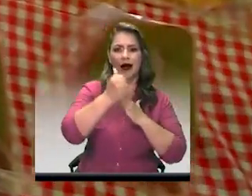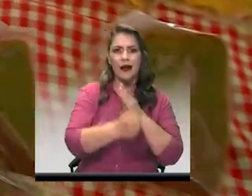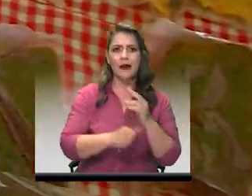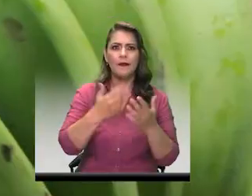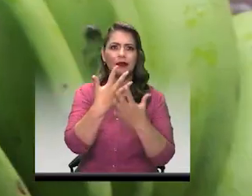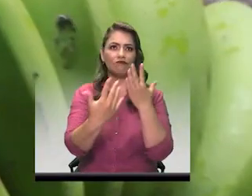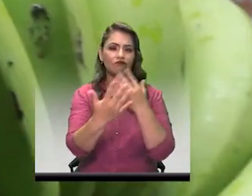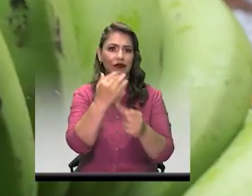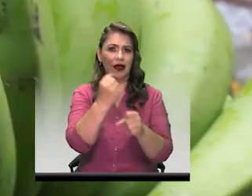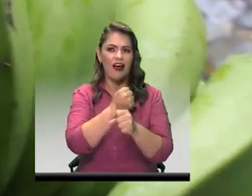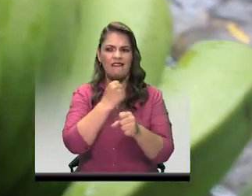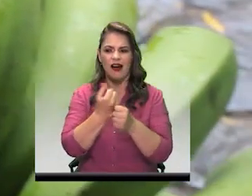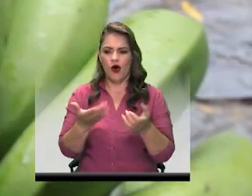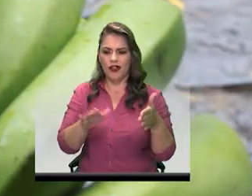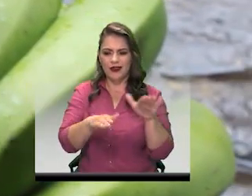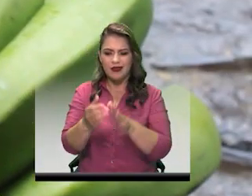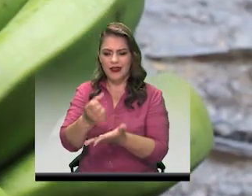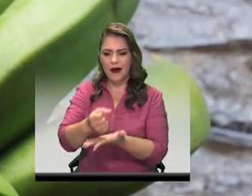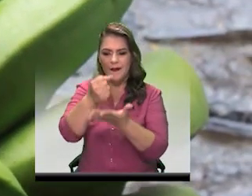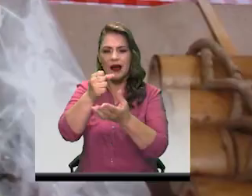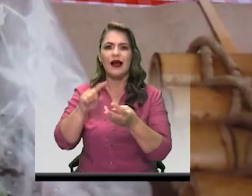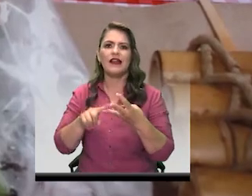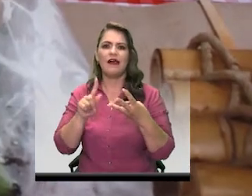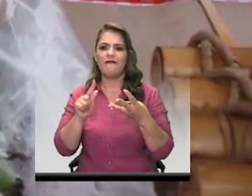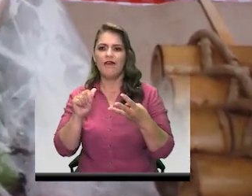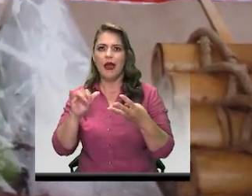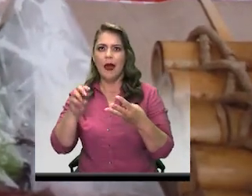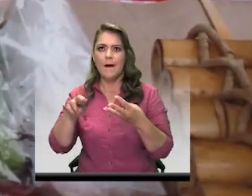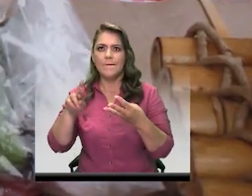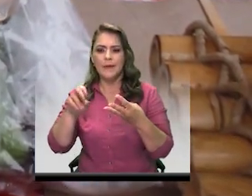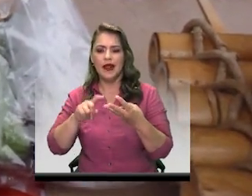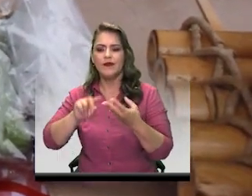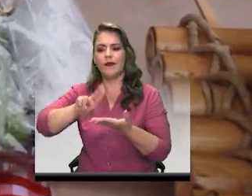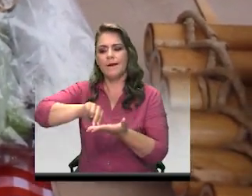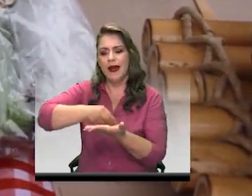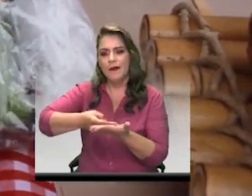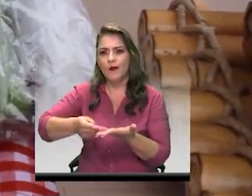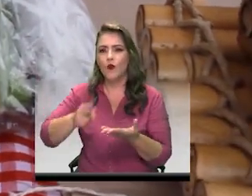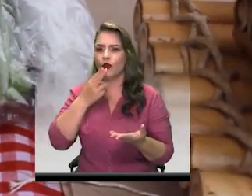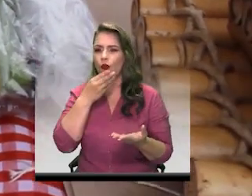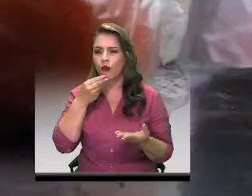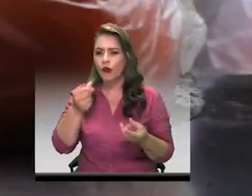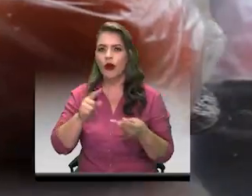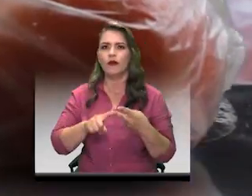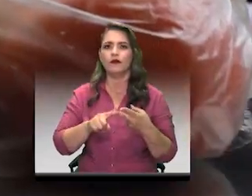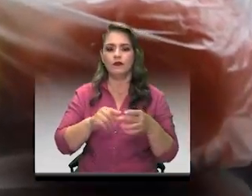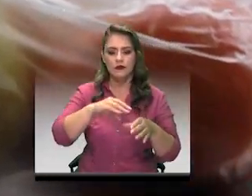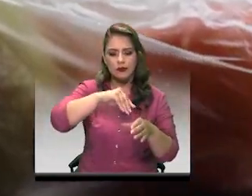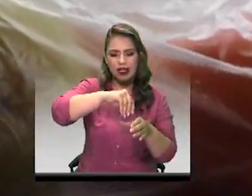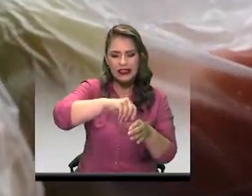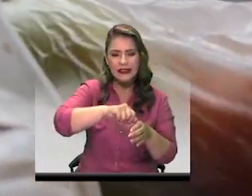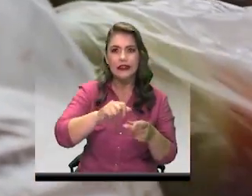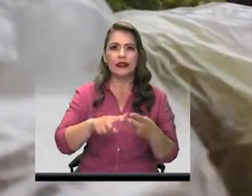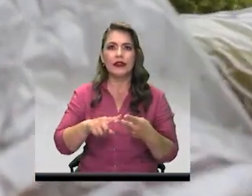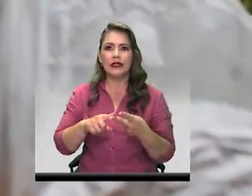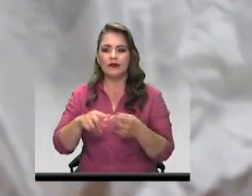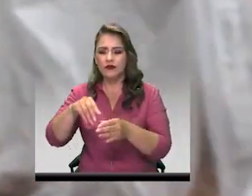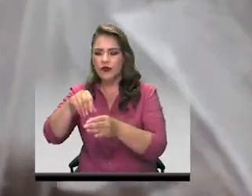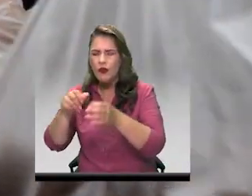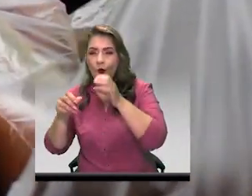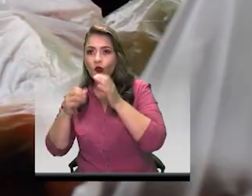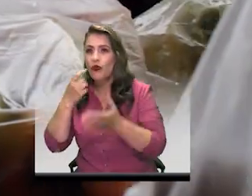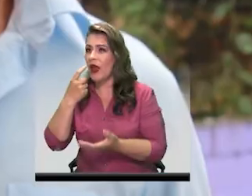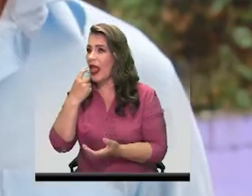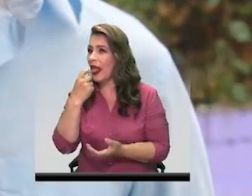tamales paisas, fiambres, conservas de mermeladas, guarapo y limoncillo, ají artesanal,